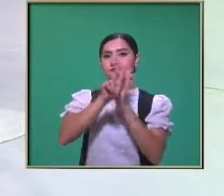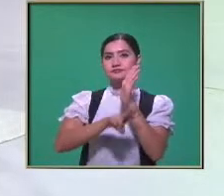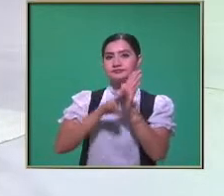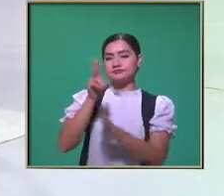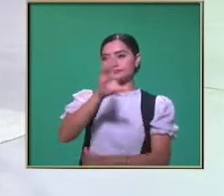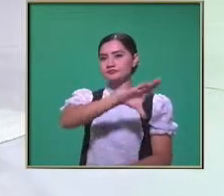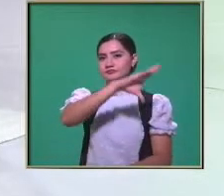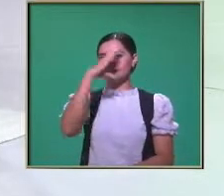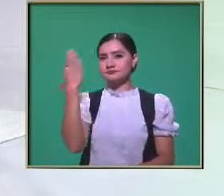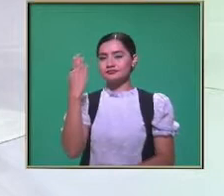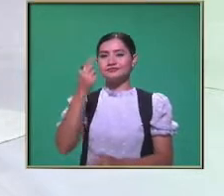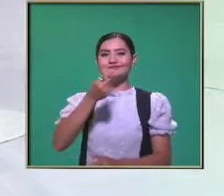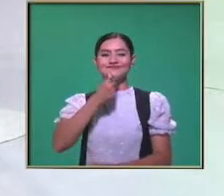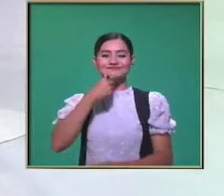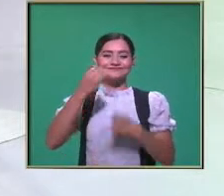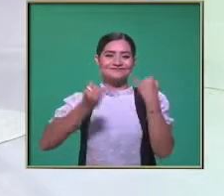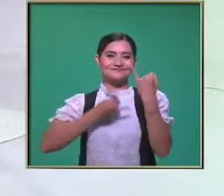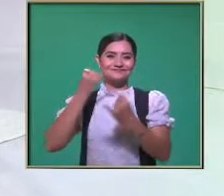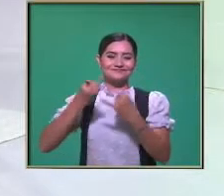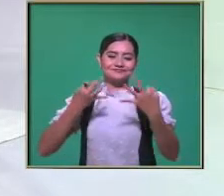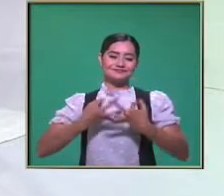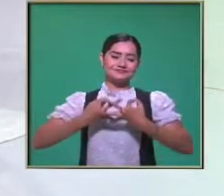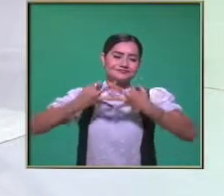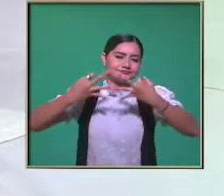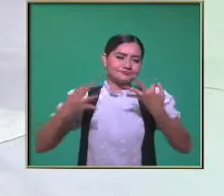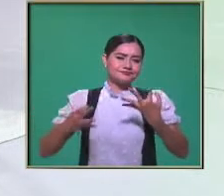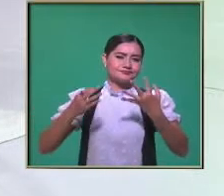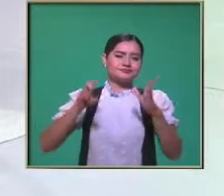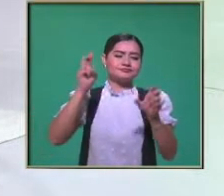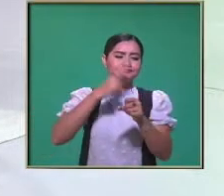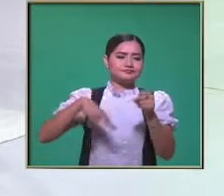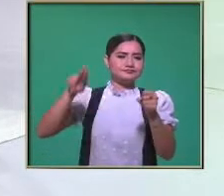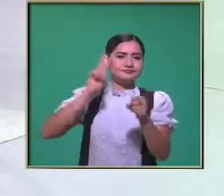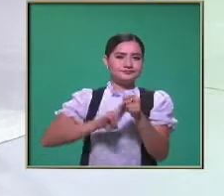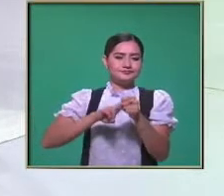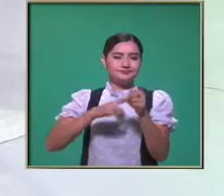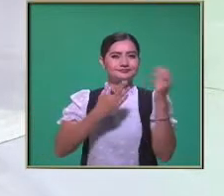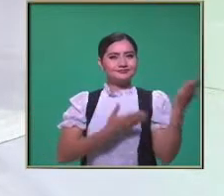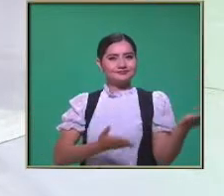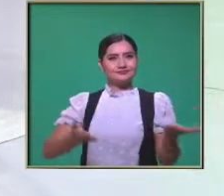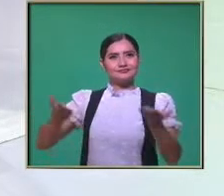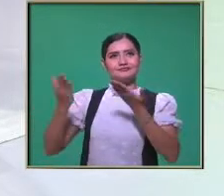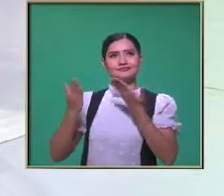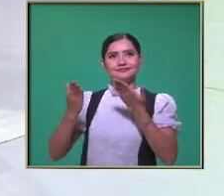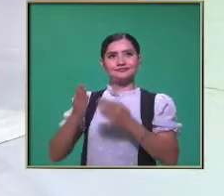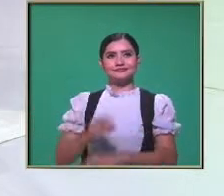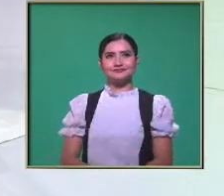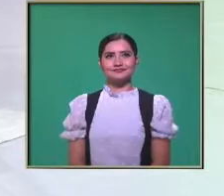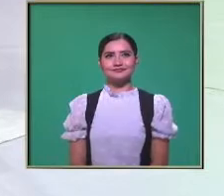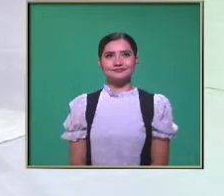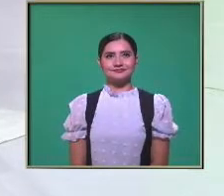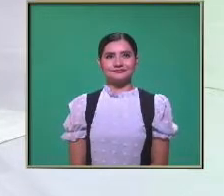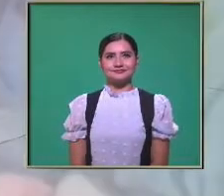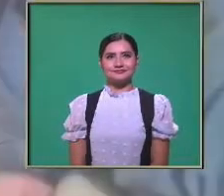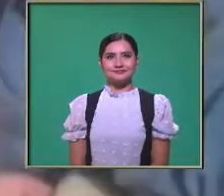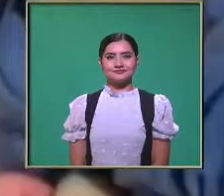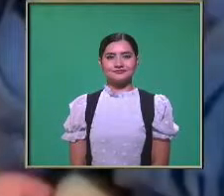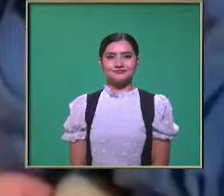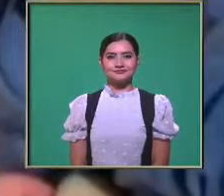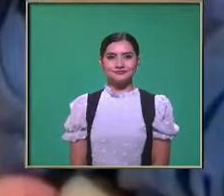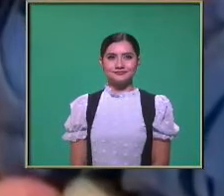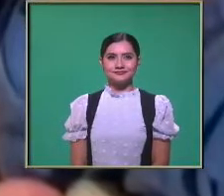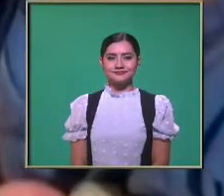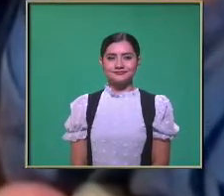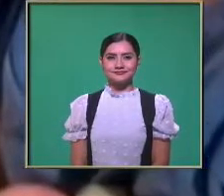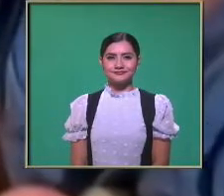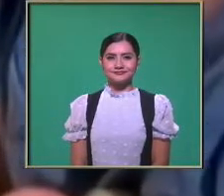esto, de los niños jugando con la naturaleza. ¡Qué padre! Vamos a ver nuestro video número 1, por favor. Vamos